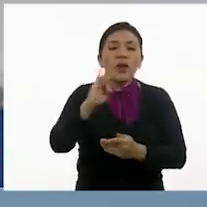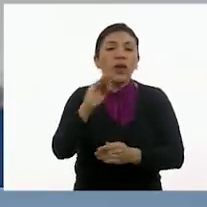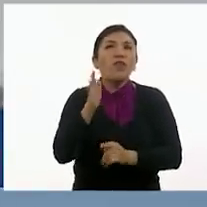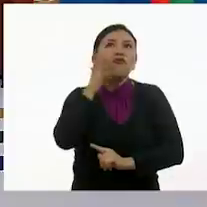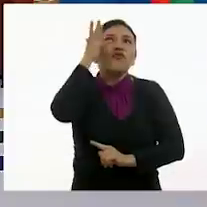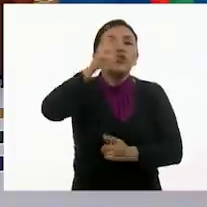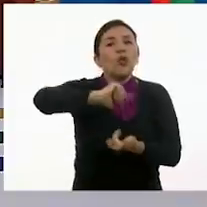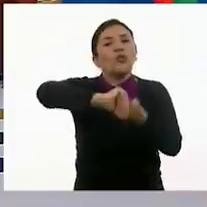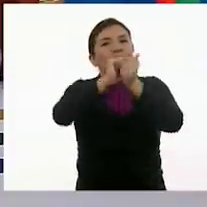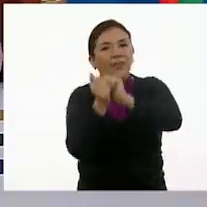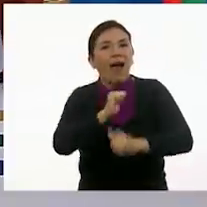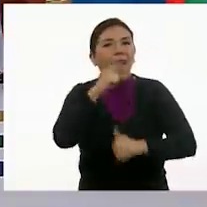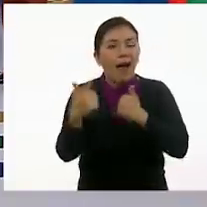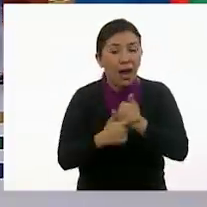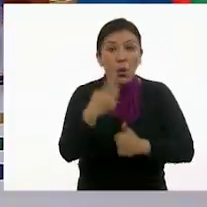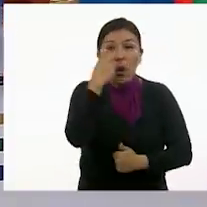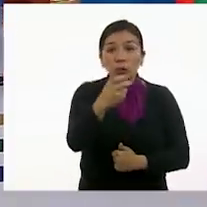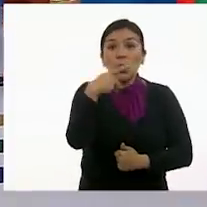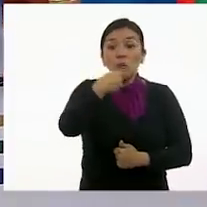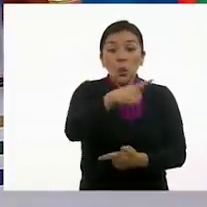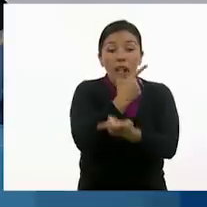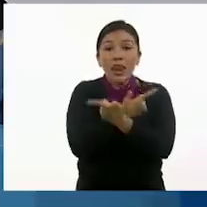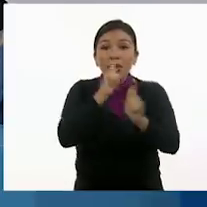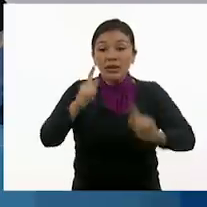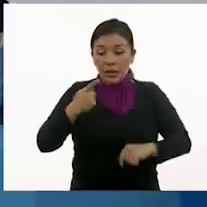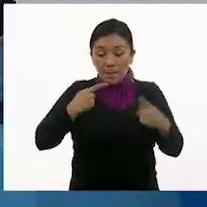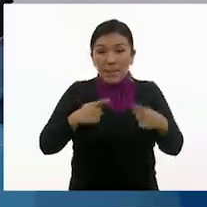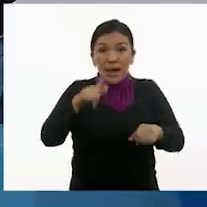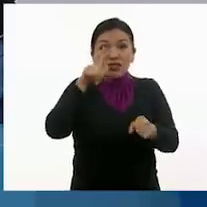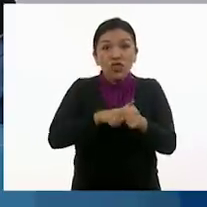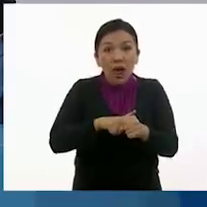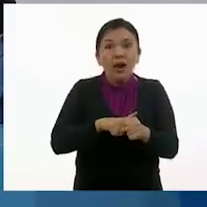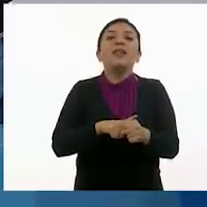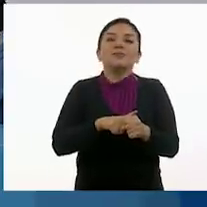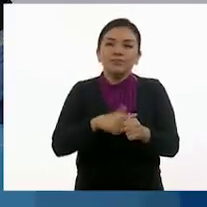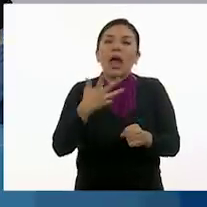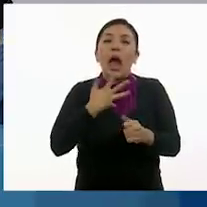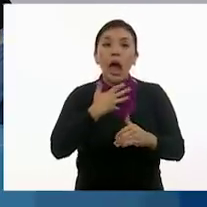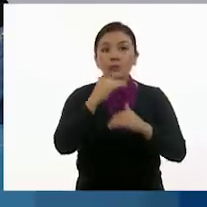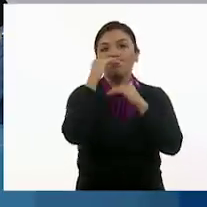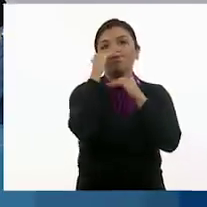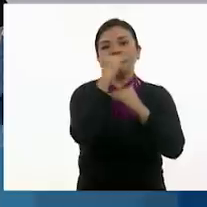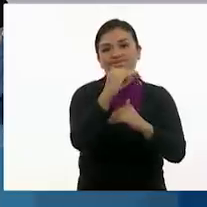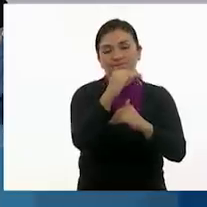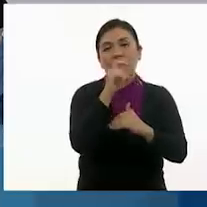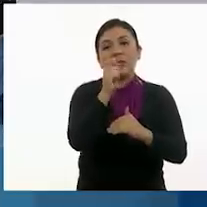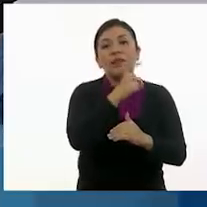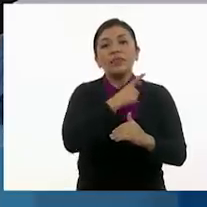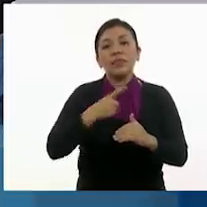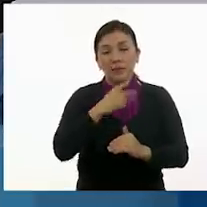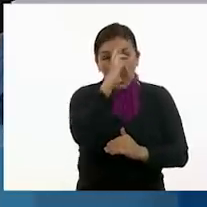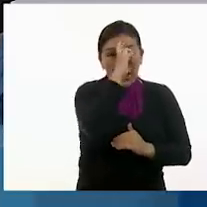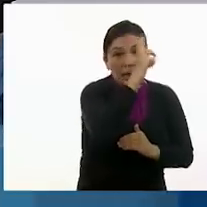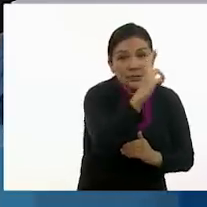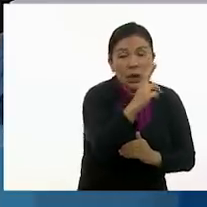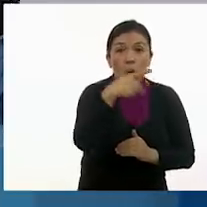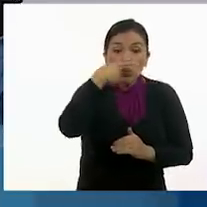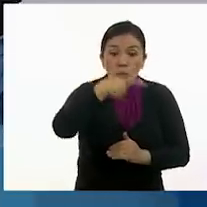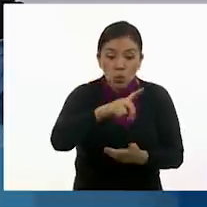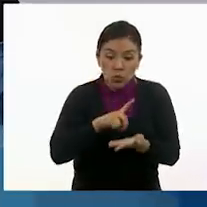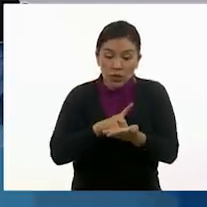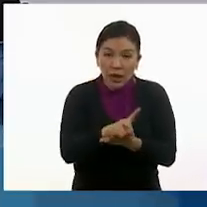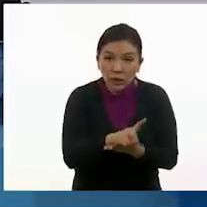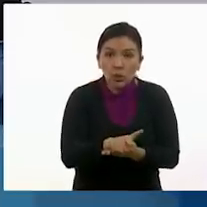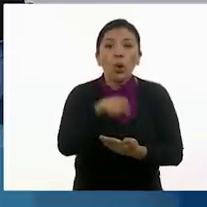mucha razón, María. Nuestras libertades personales tienen un límite que es el de respetar nuestros derechos